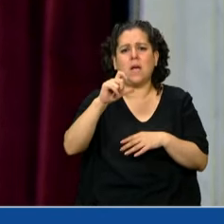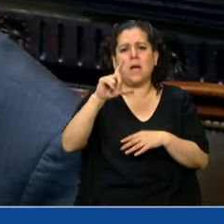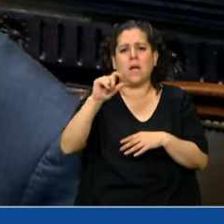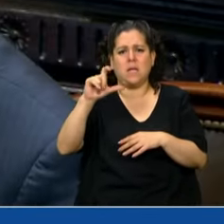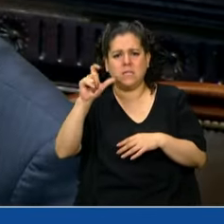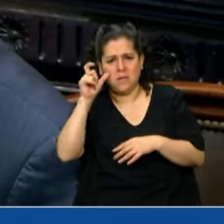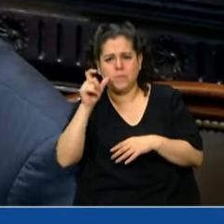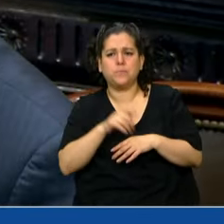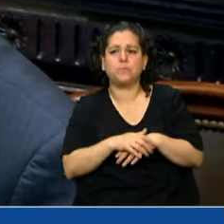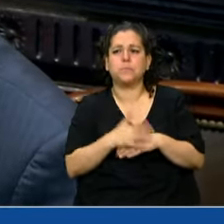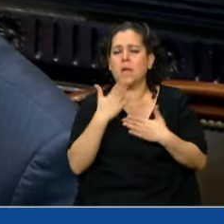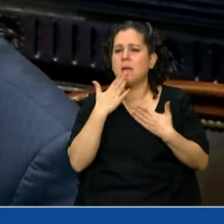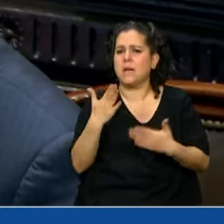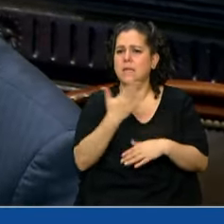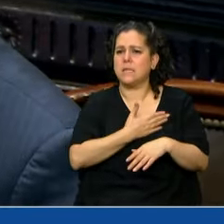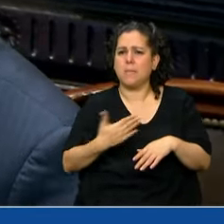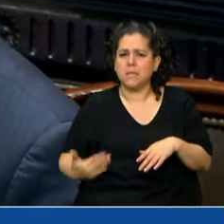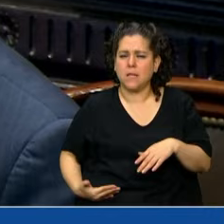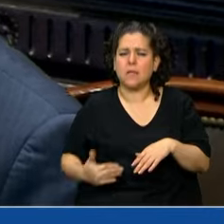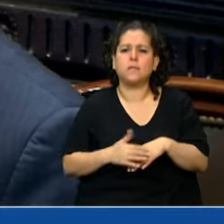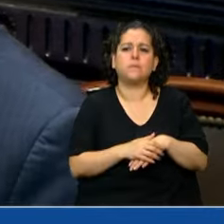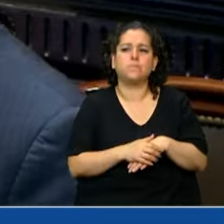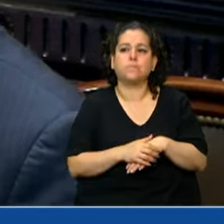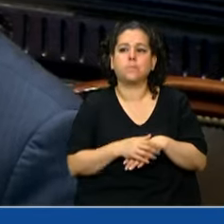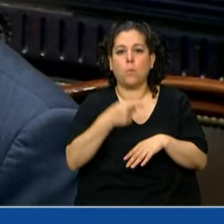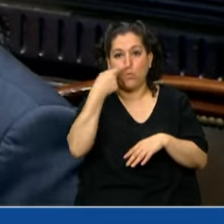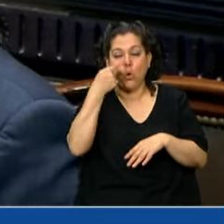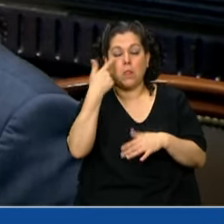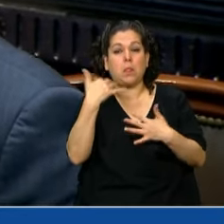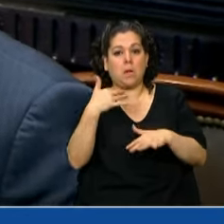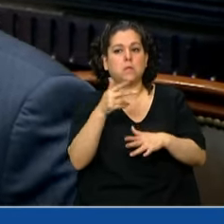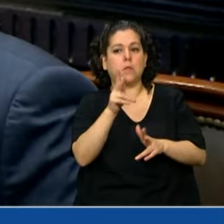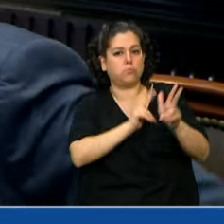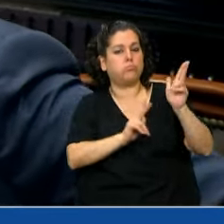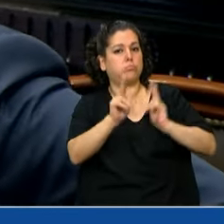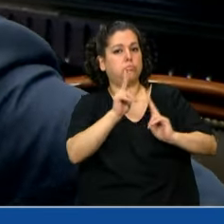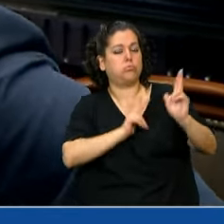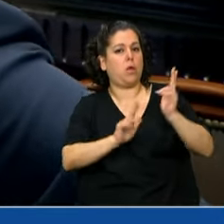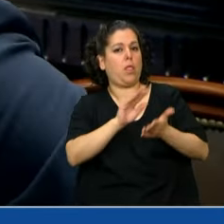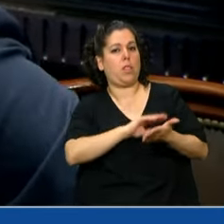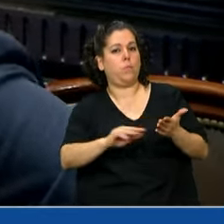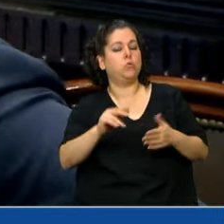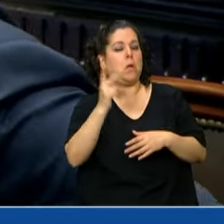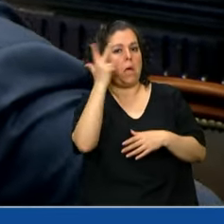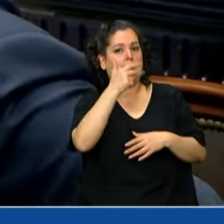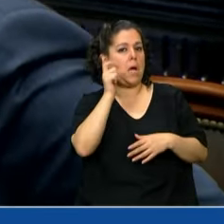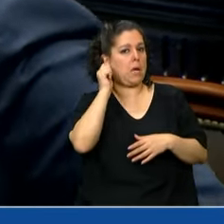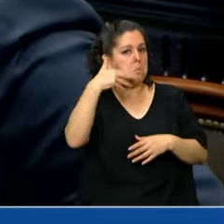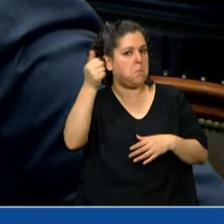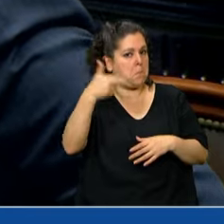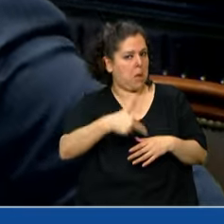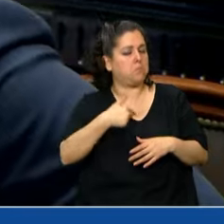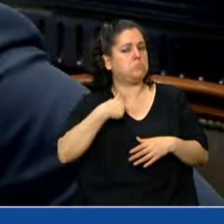cacas Gracias presidente es interesante Escuchar al diput hman porque de alguna manera creo